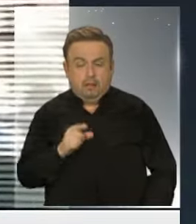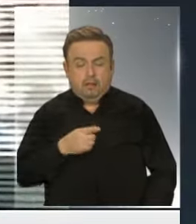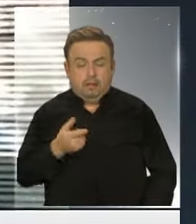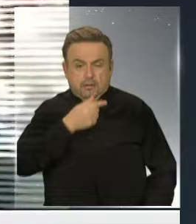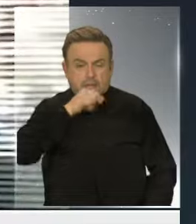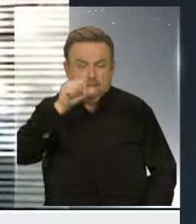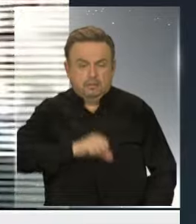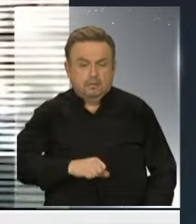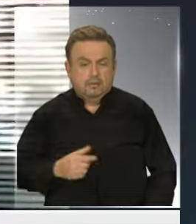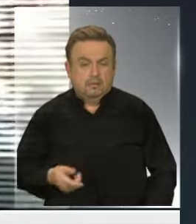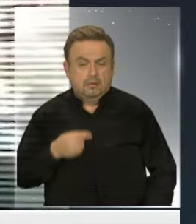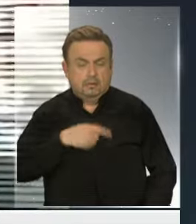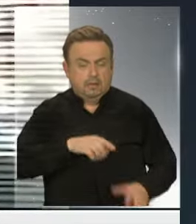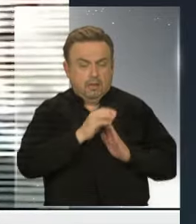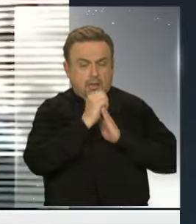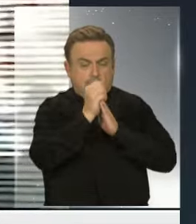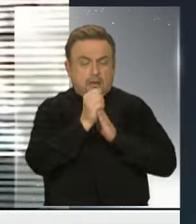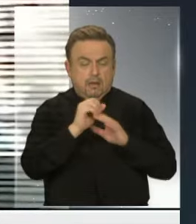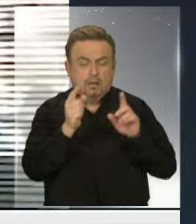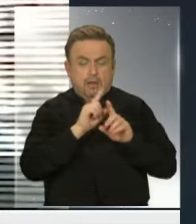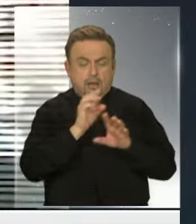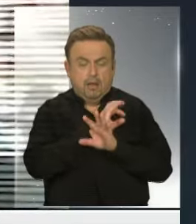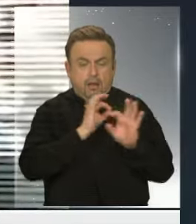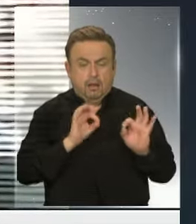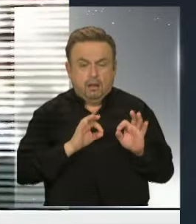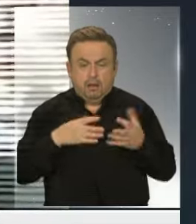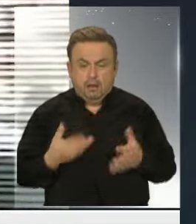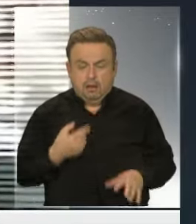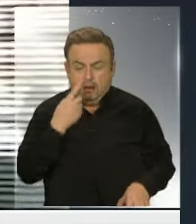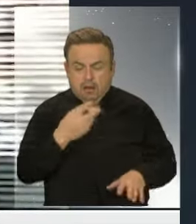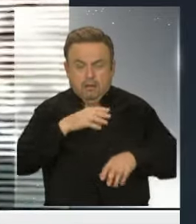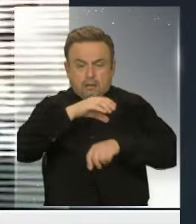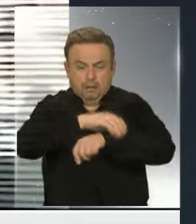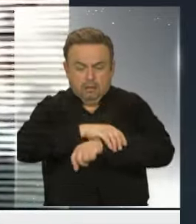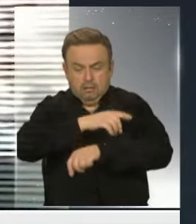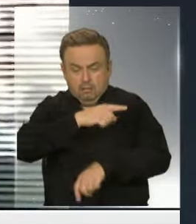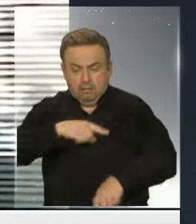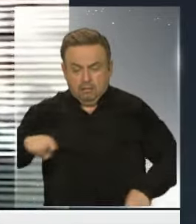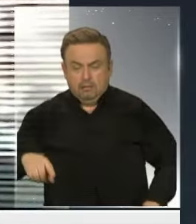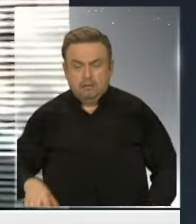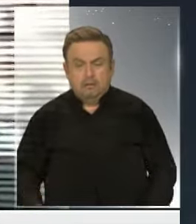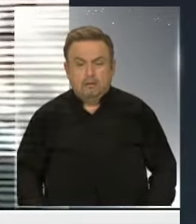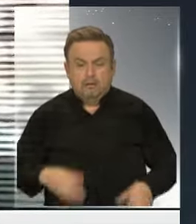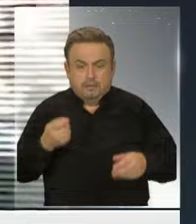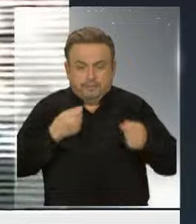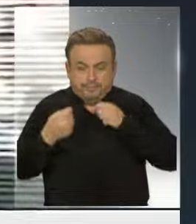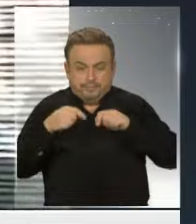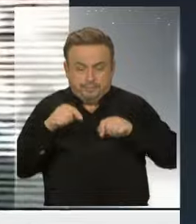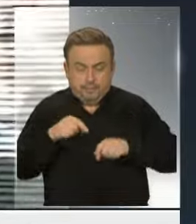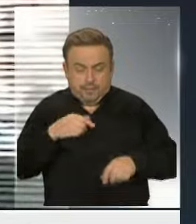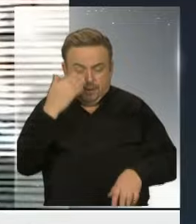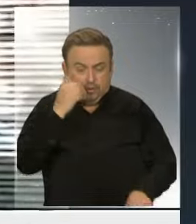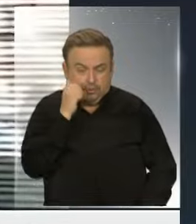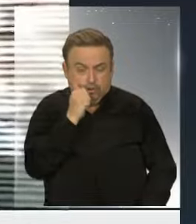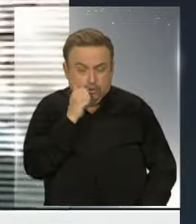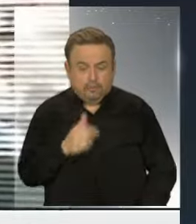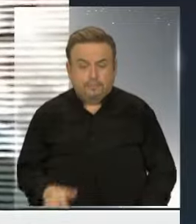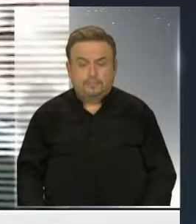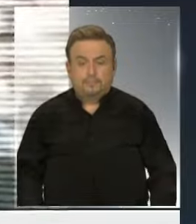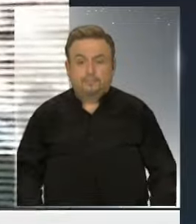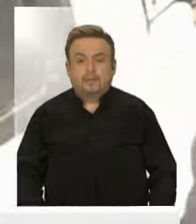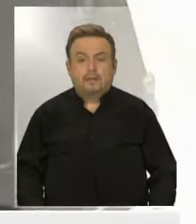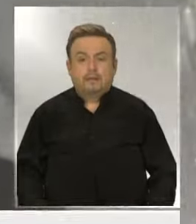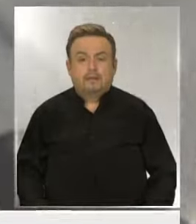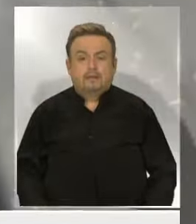y que los líderes nunca sean detenidos, sino que sean detenidas las personas que se hace la venta en el día a día, digamos, en